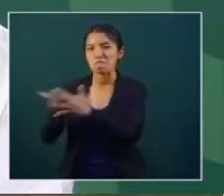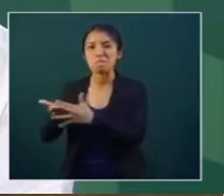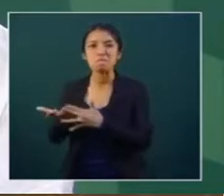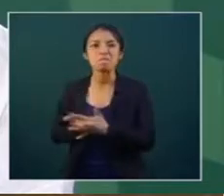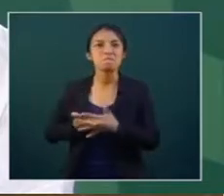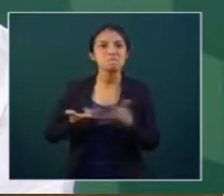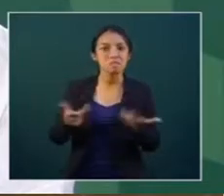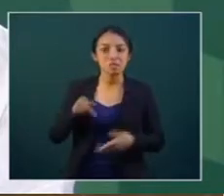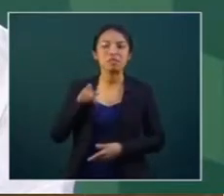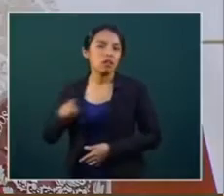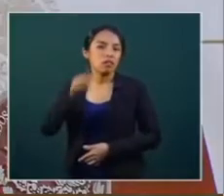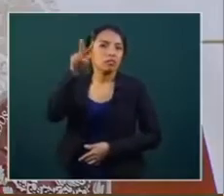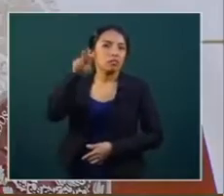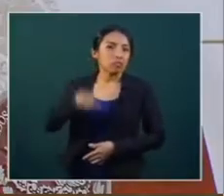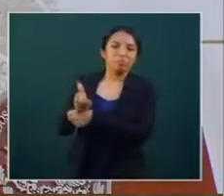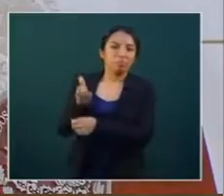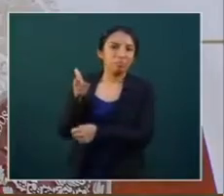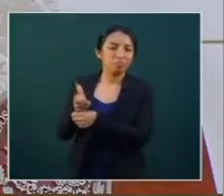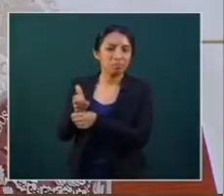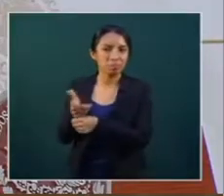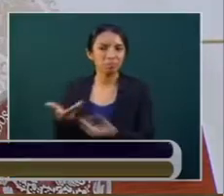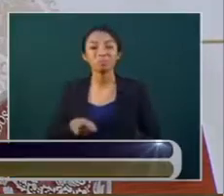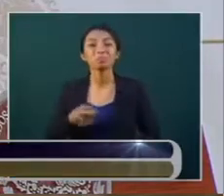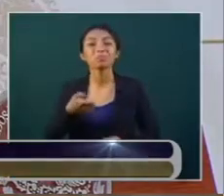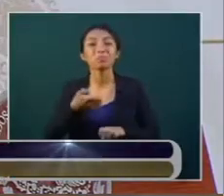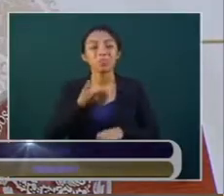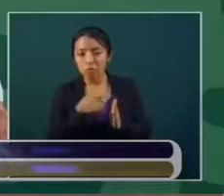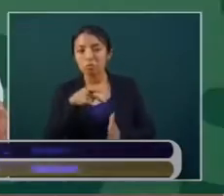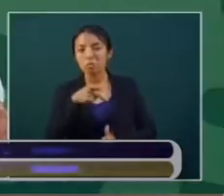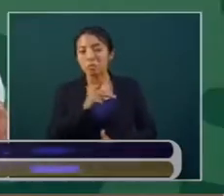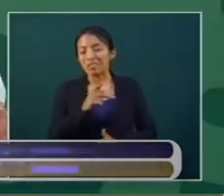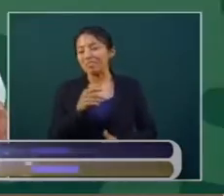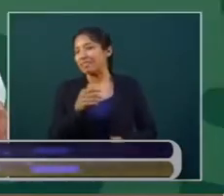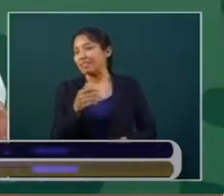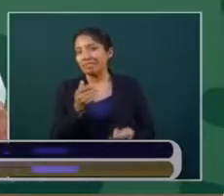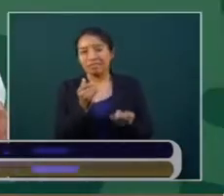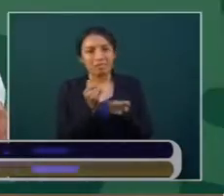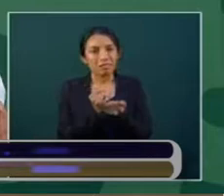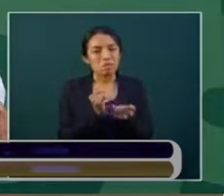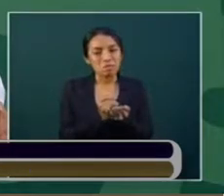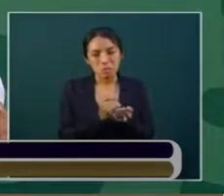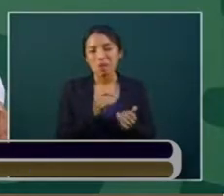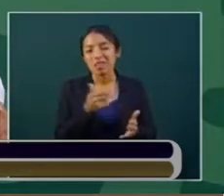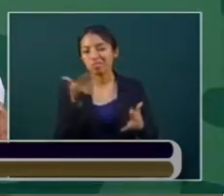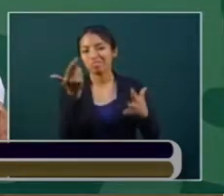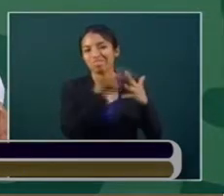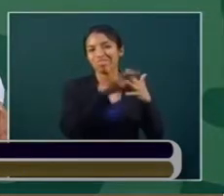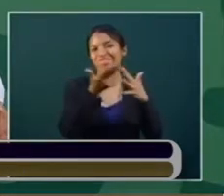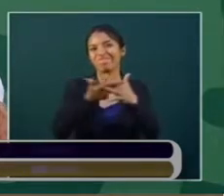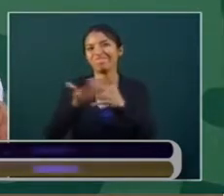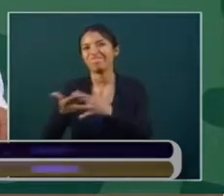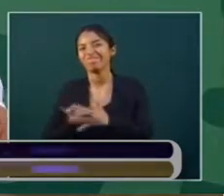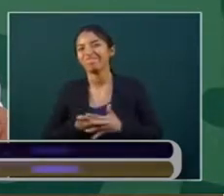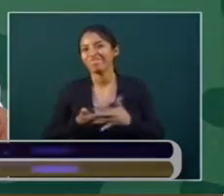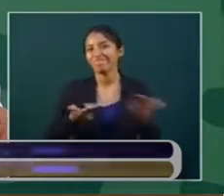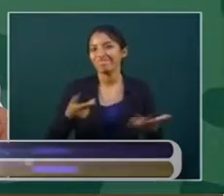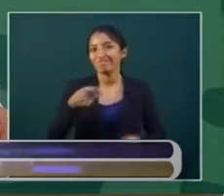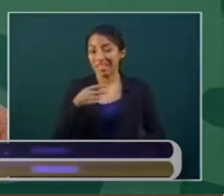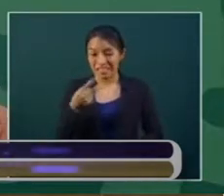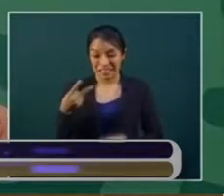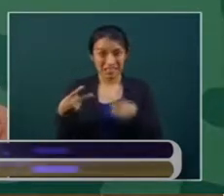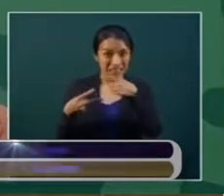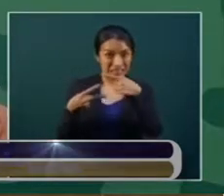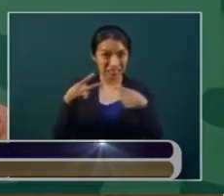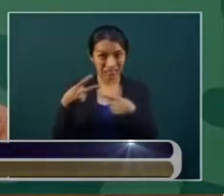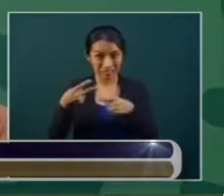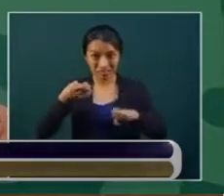de Zacatecas, también Sonora, menor el número de homicidios, pero son de los estados en